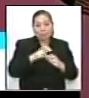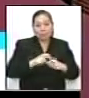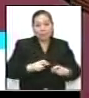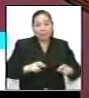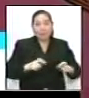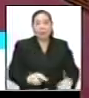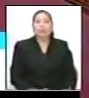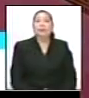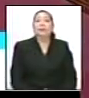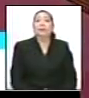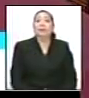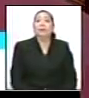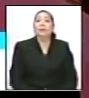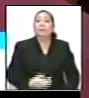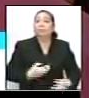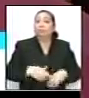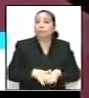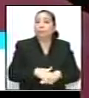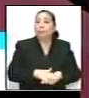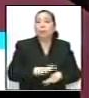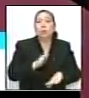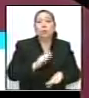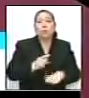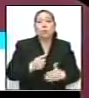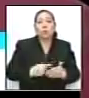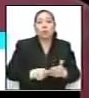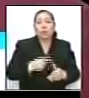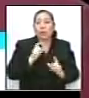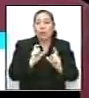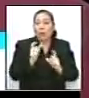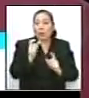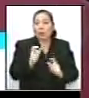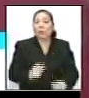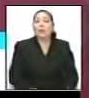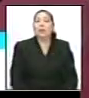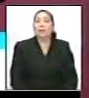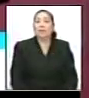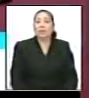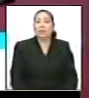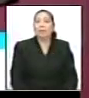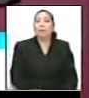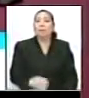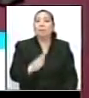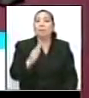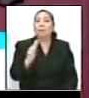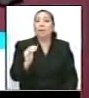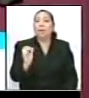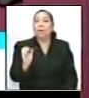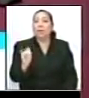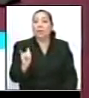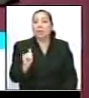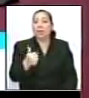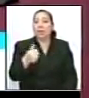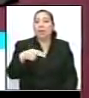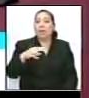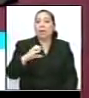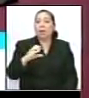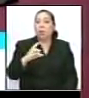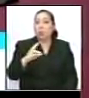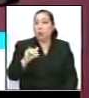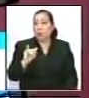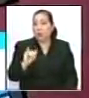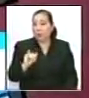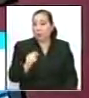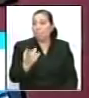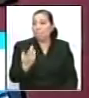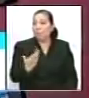parlamentaria de proceso respecto de la señora congresista de la República, Betty Gladys Anangulí Gómez, formulado por